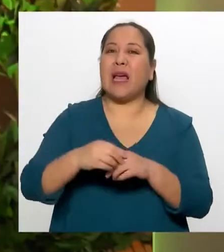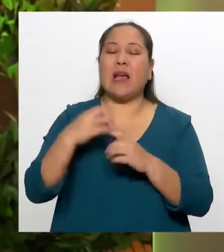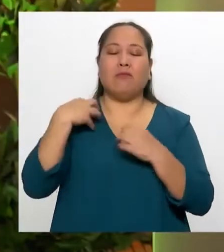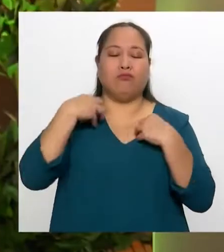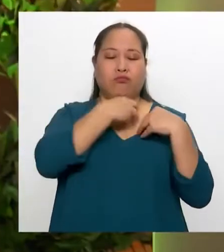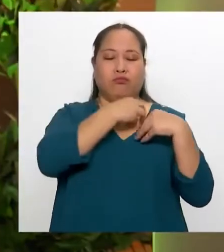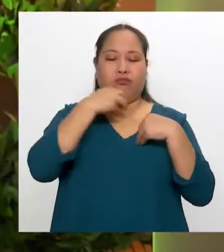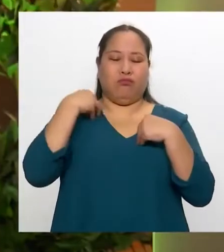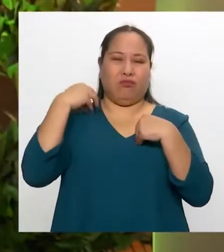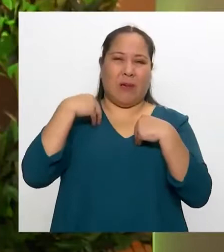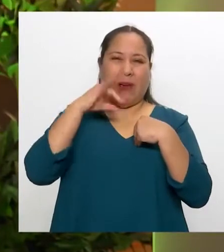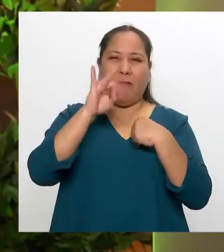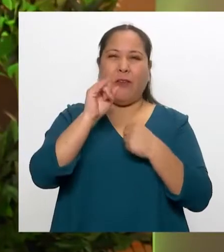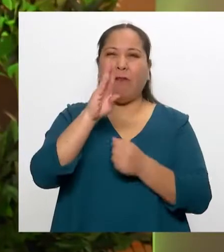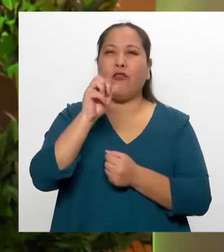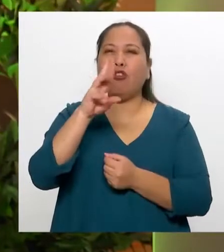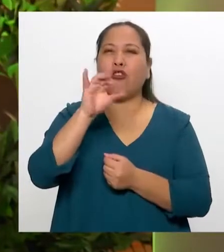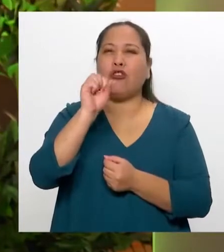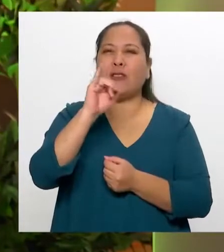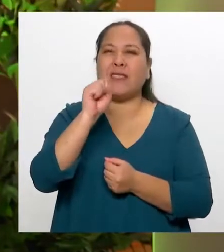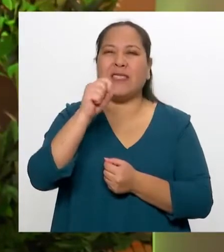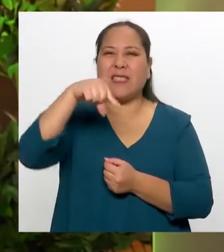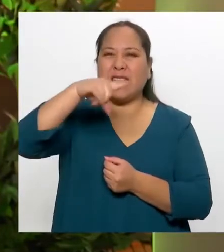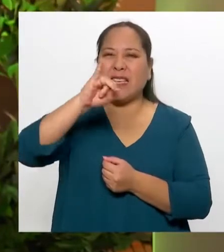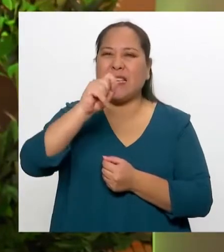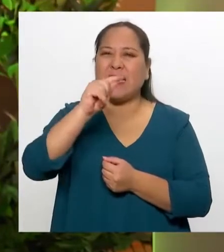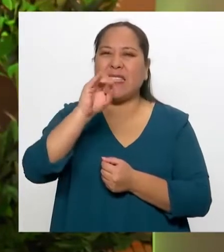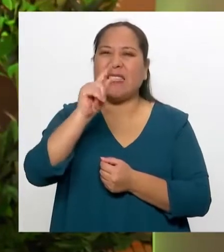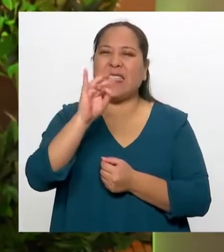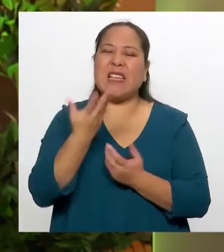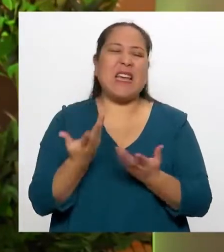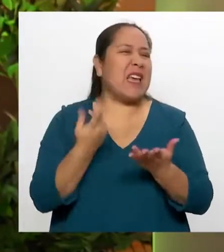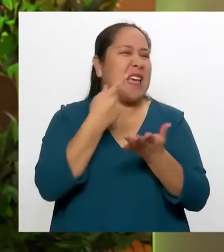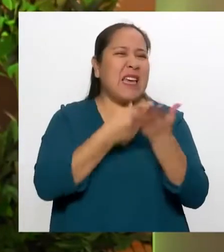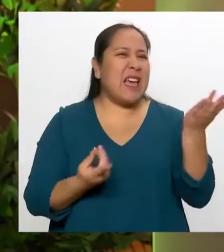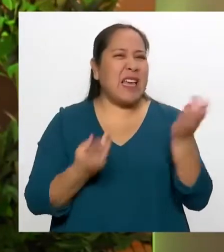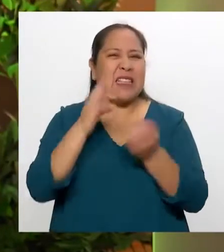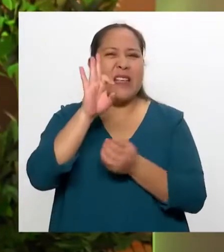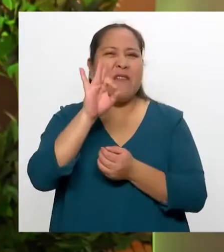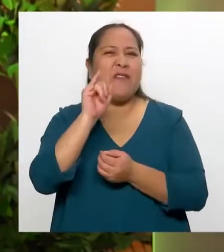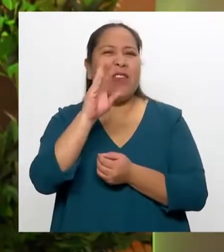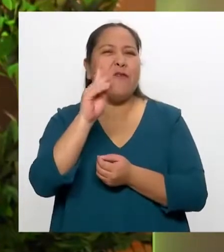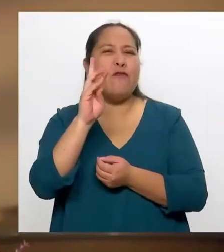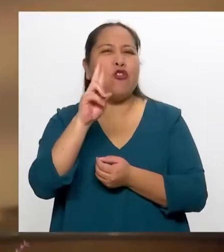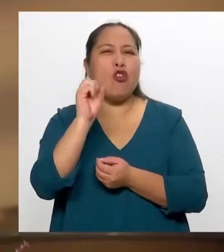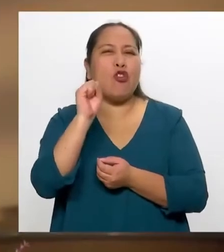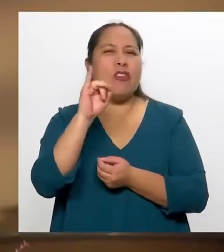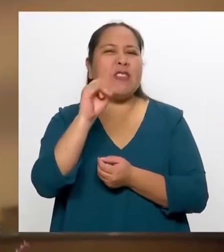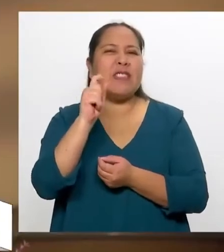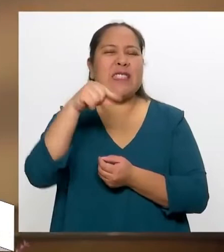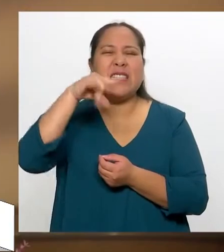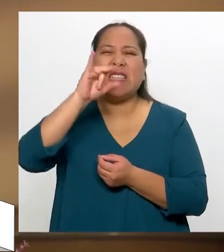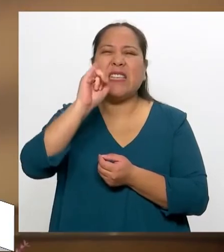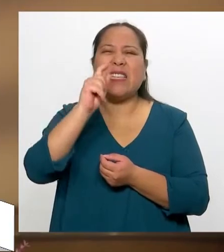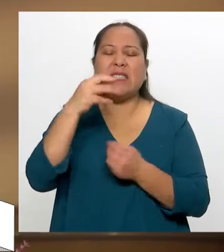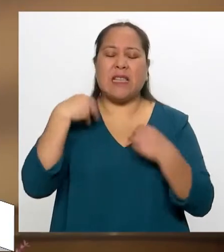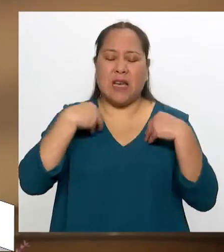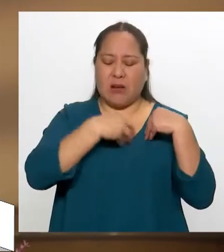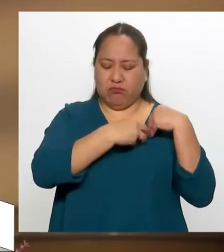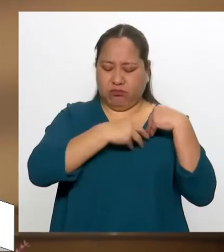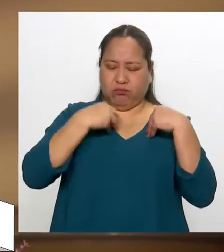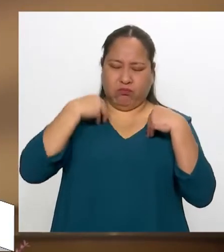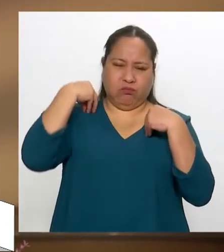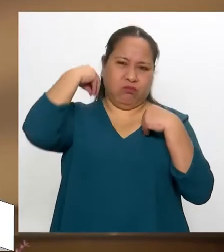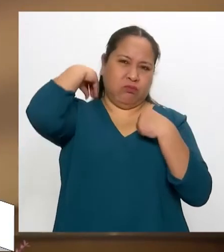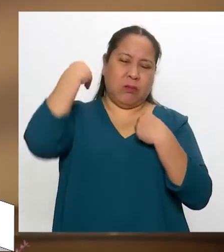quística. Es muy importante saber justamente sobre esta enfermedad. ¿Qué es la fibrosis quística? La enfermedad fibrosis quística